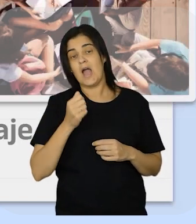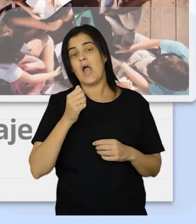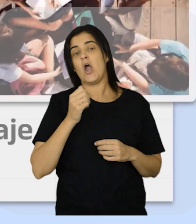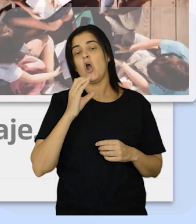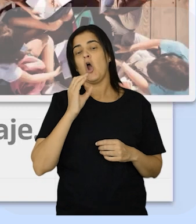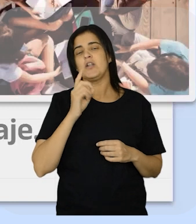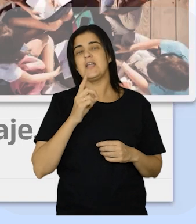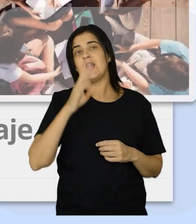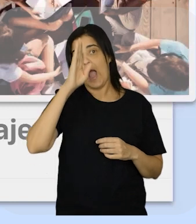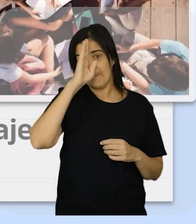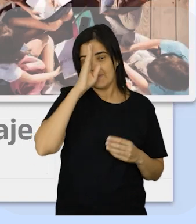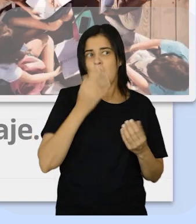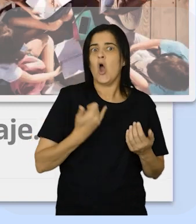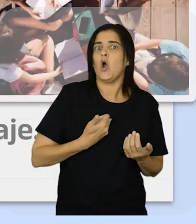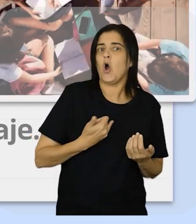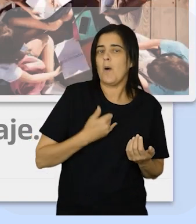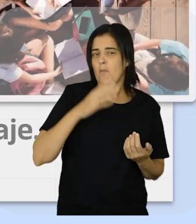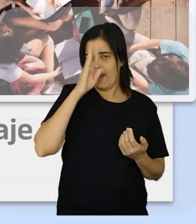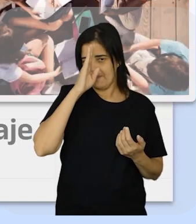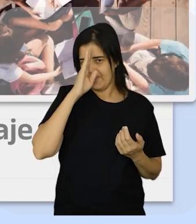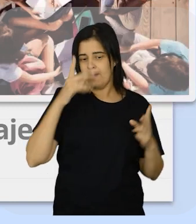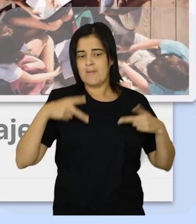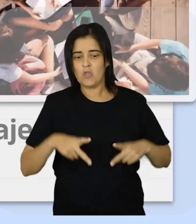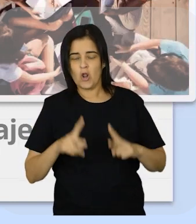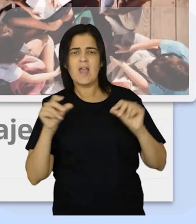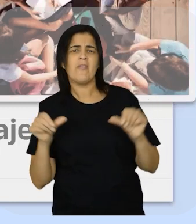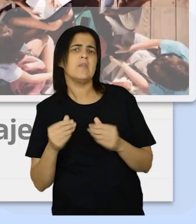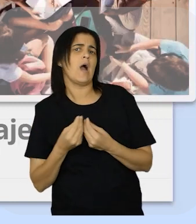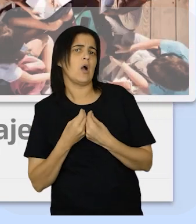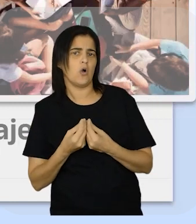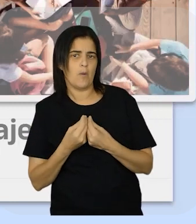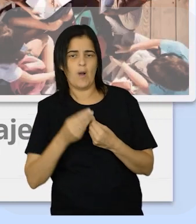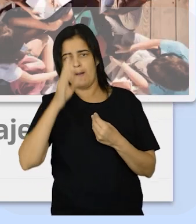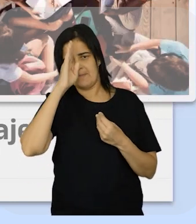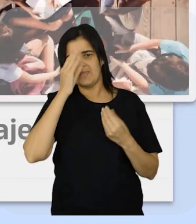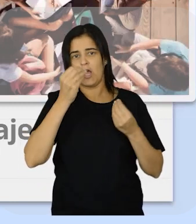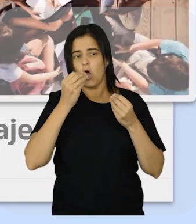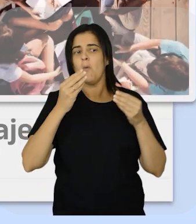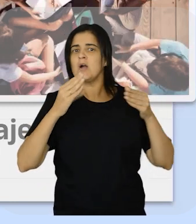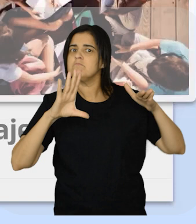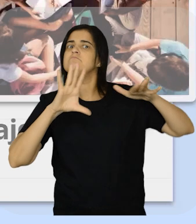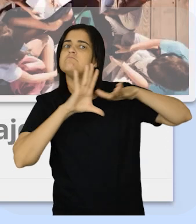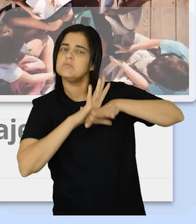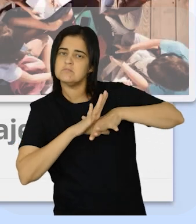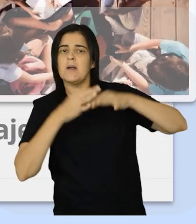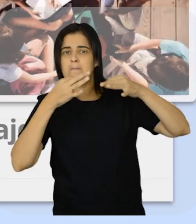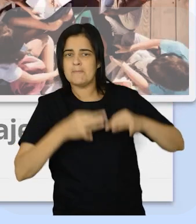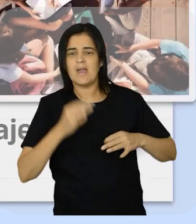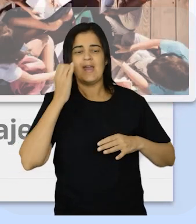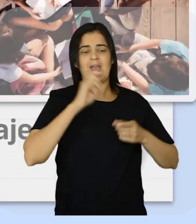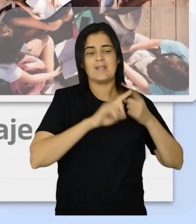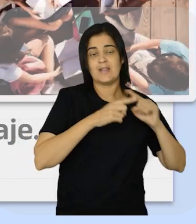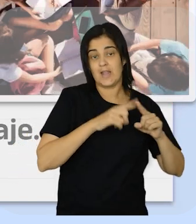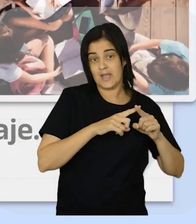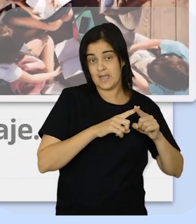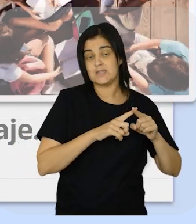aprender, que tiene que ver justamente con el uso de las metodologías activas. Se ensamblan muy bien las estrategias